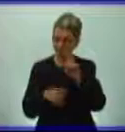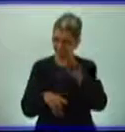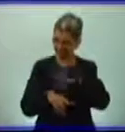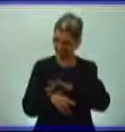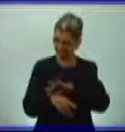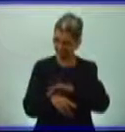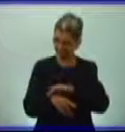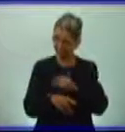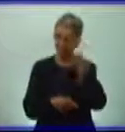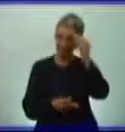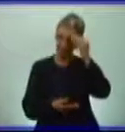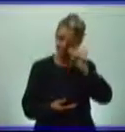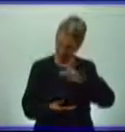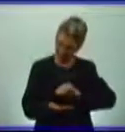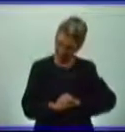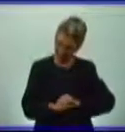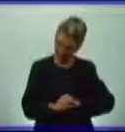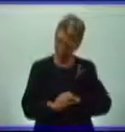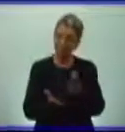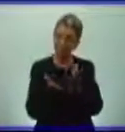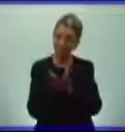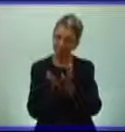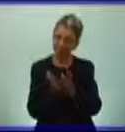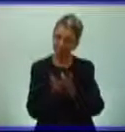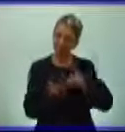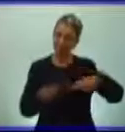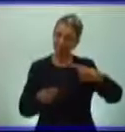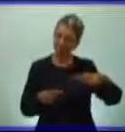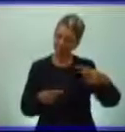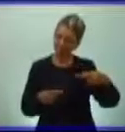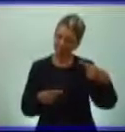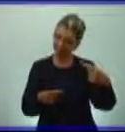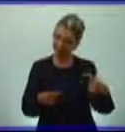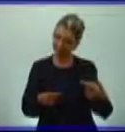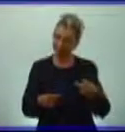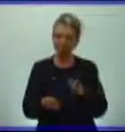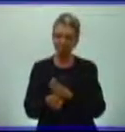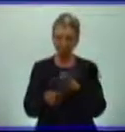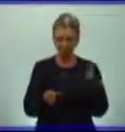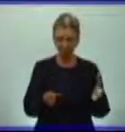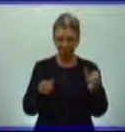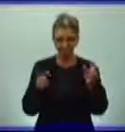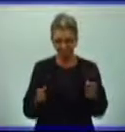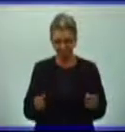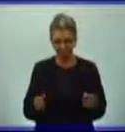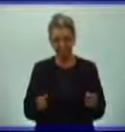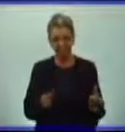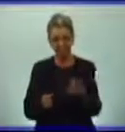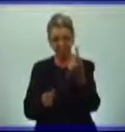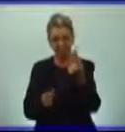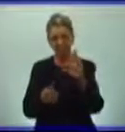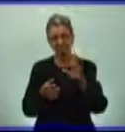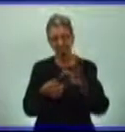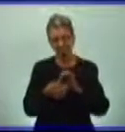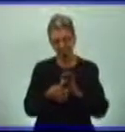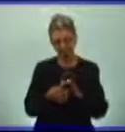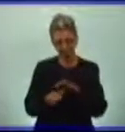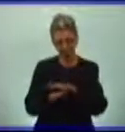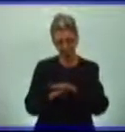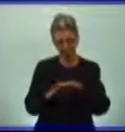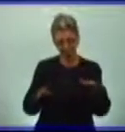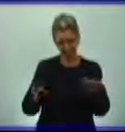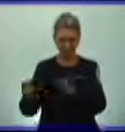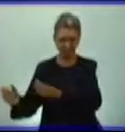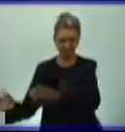Sean obedientes y estudien todos los días. Hasta aquí las orientaciones dirigidas a primer